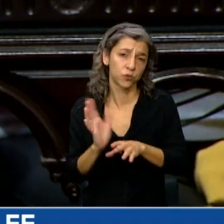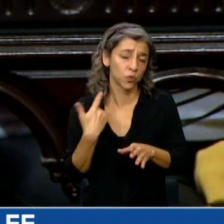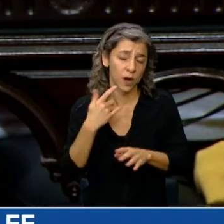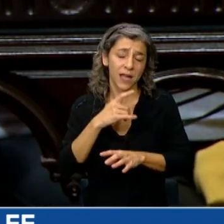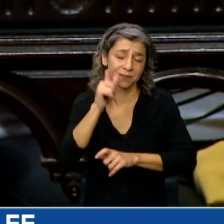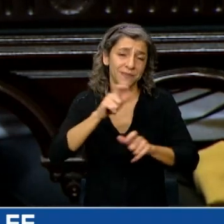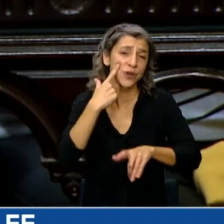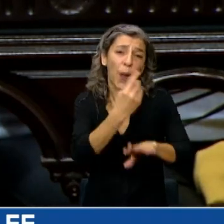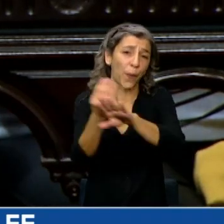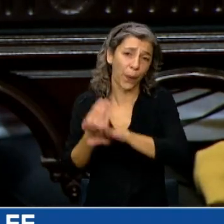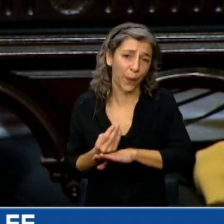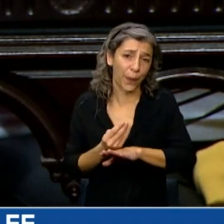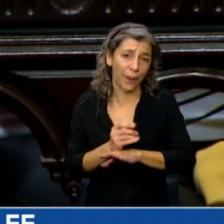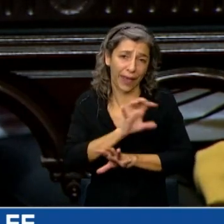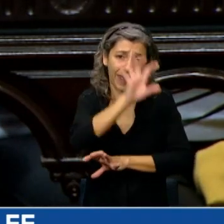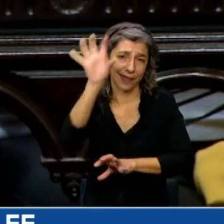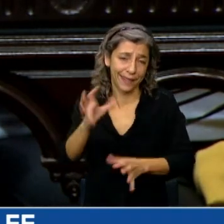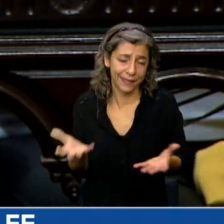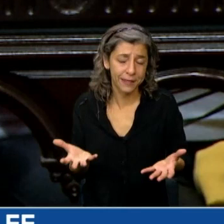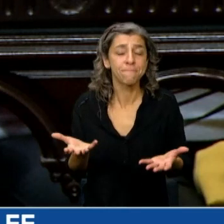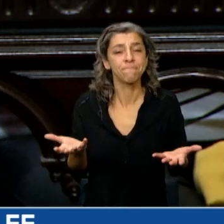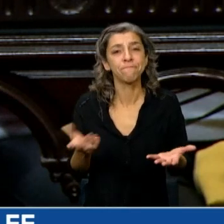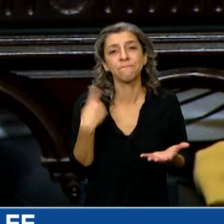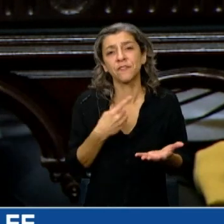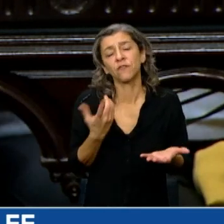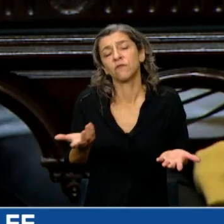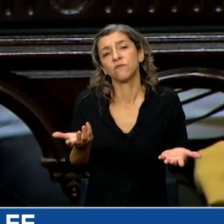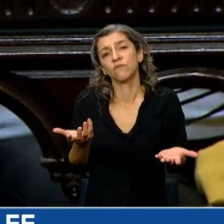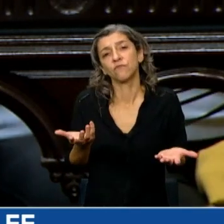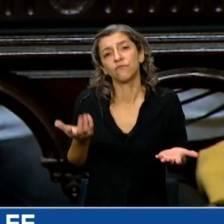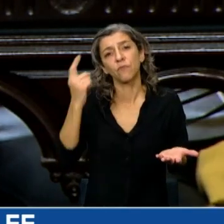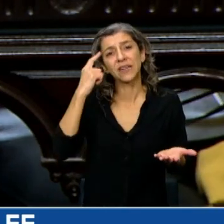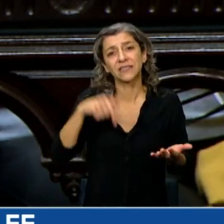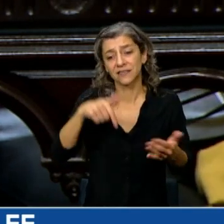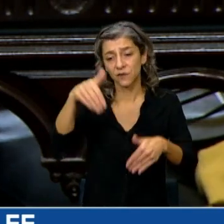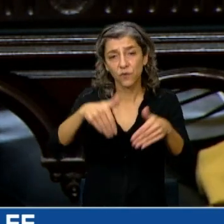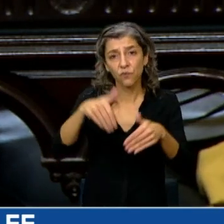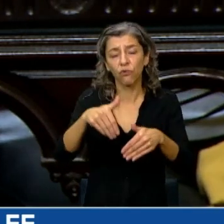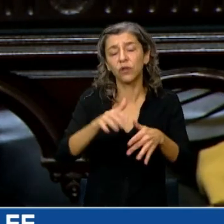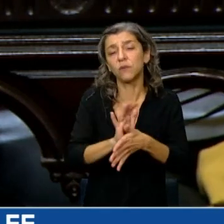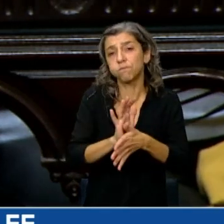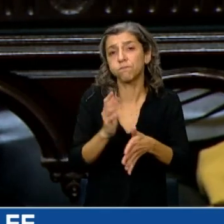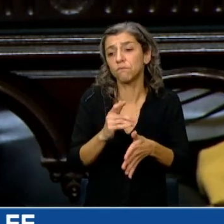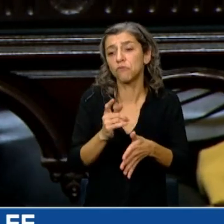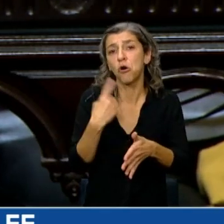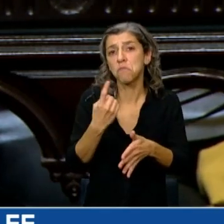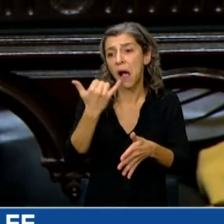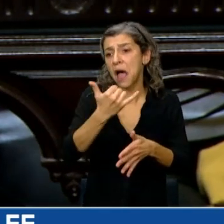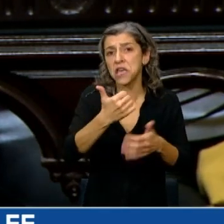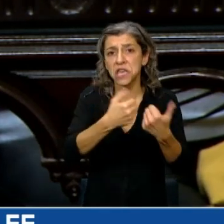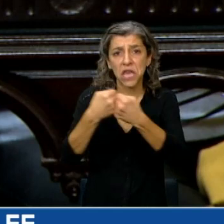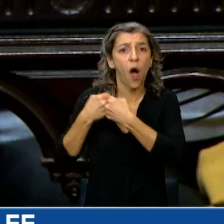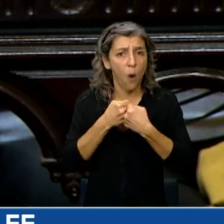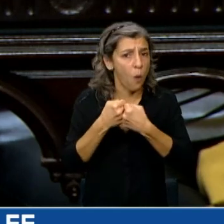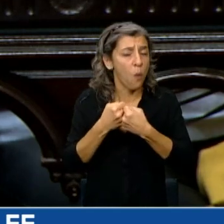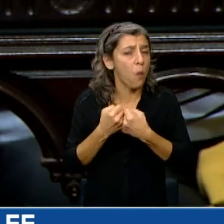argentinas detrás. Y lo último, todas las votaciones están siendo con buenos niveles de acuerdo y